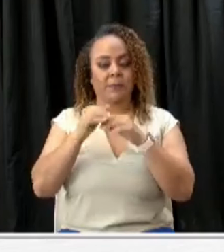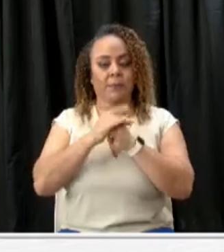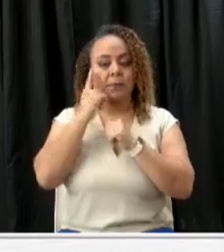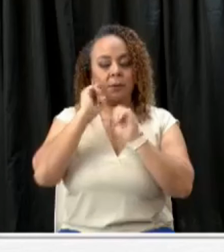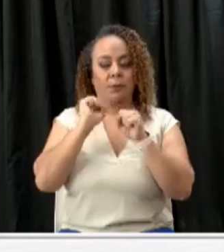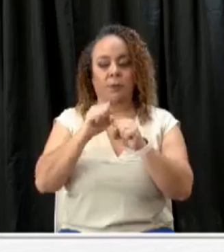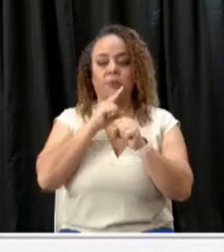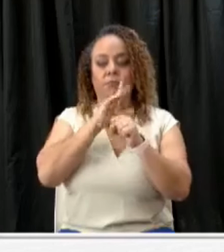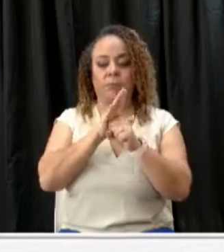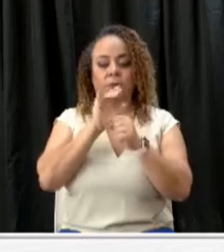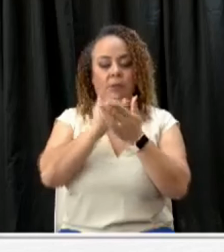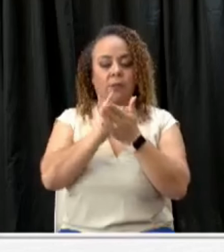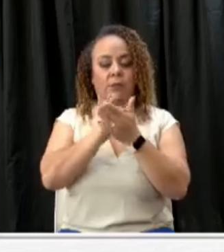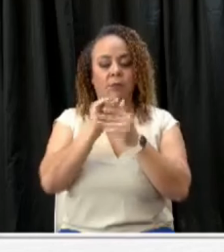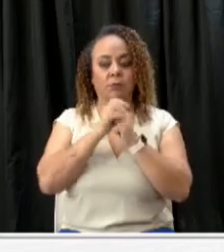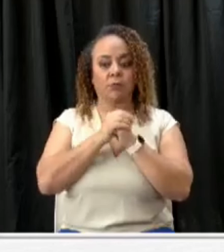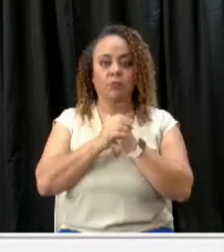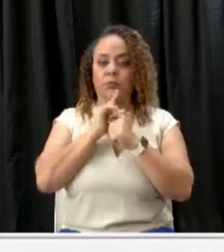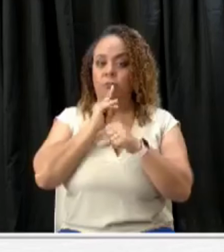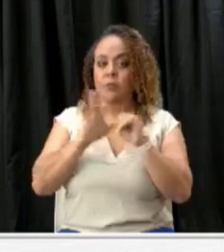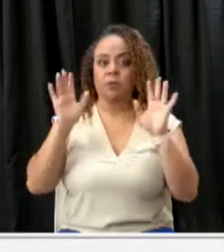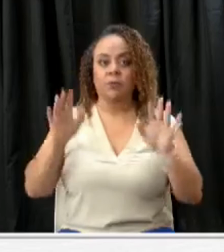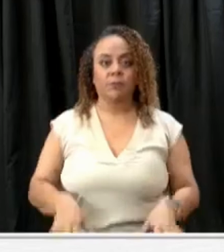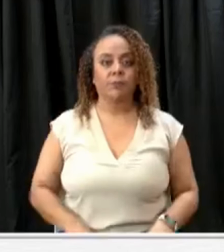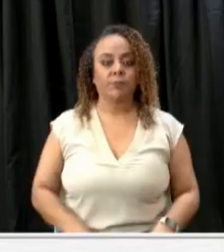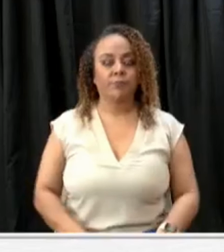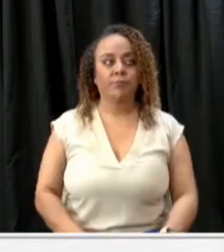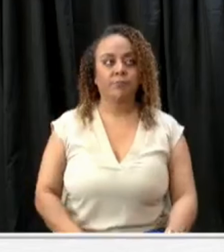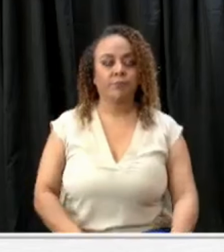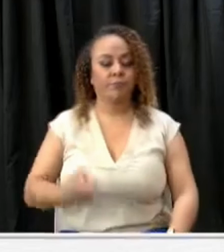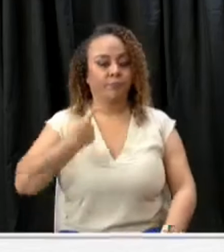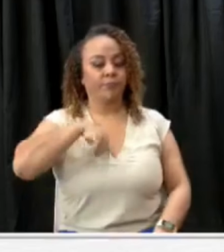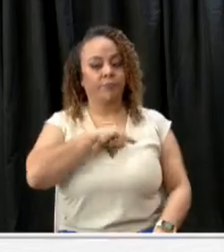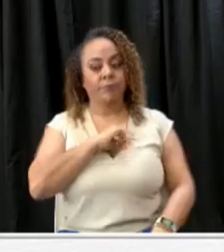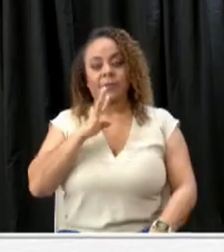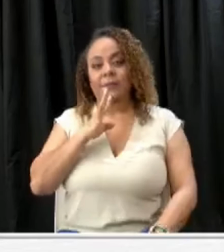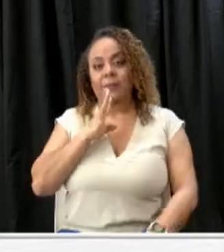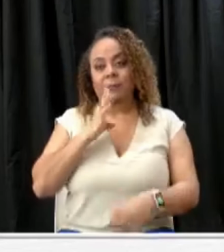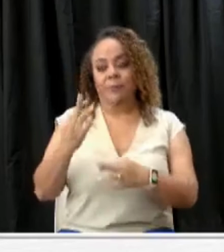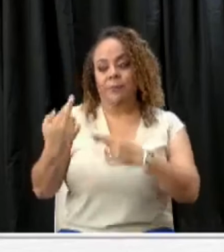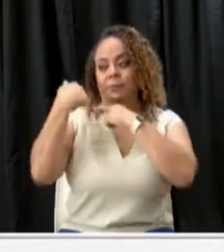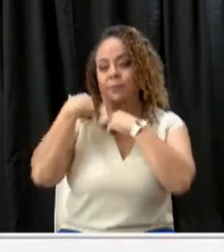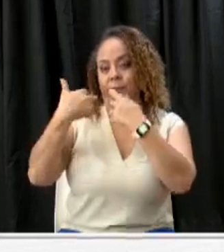hacer velar que se cumplan estos compromisos. Cuando hablamos de responsabilidad